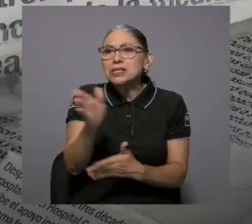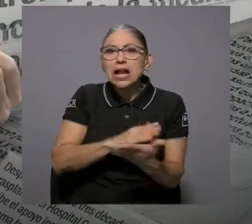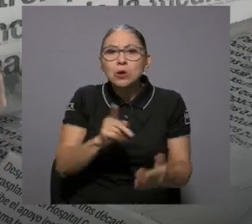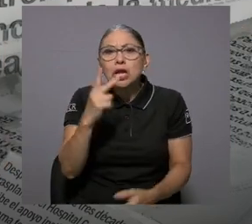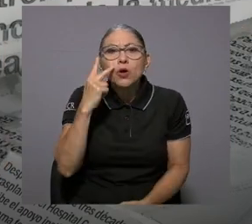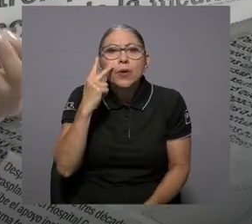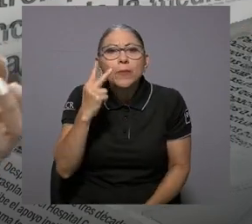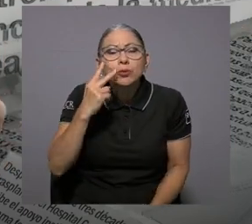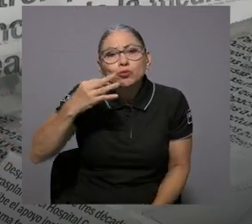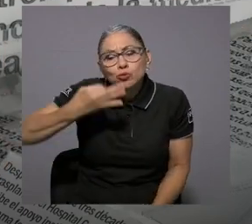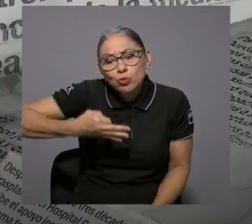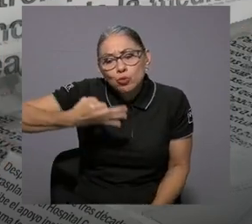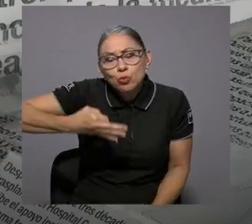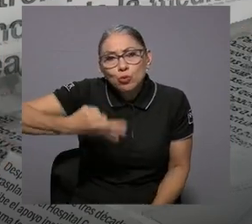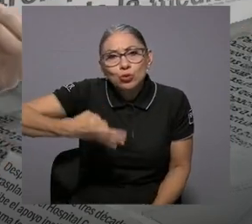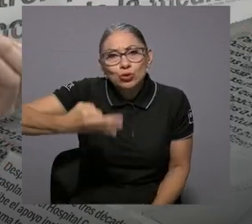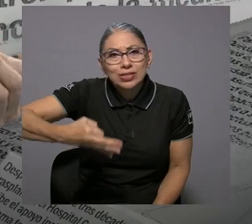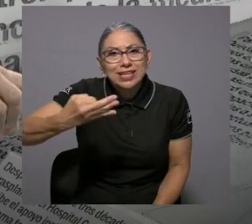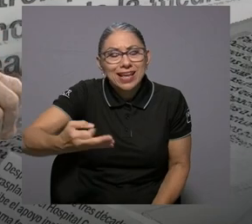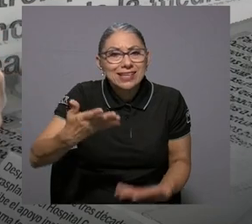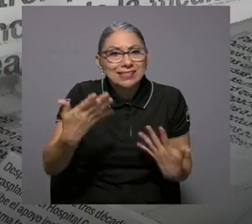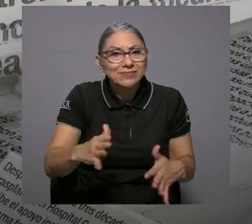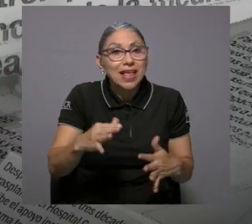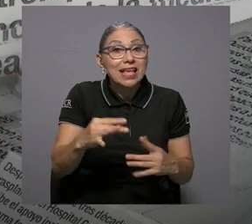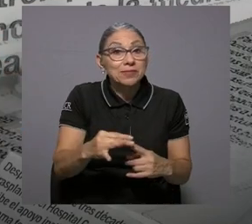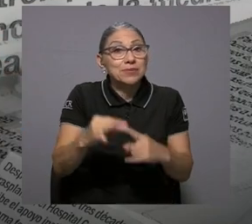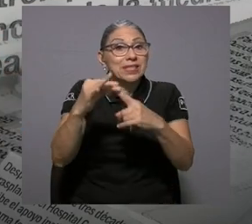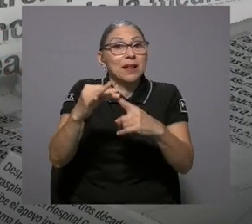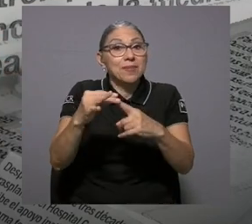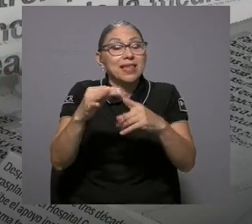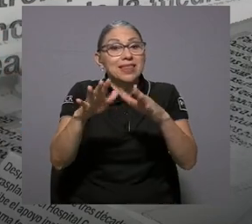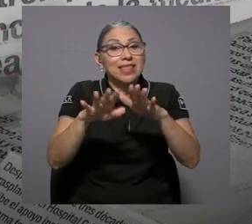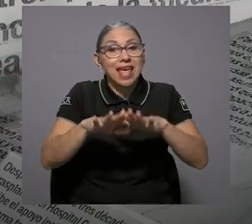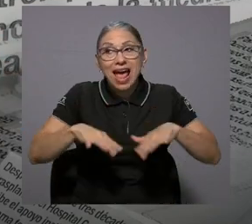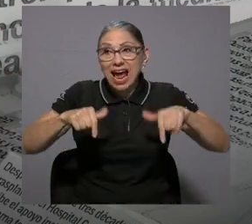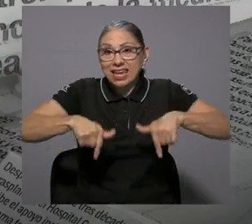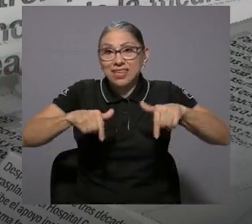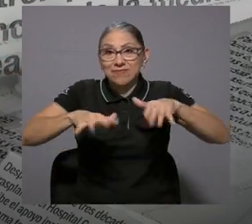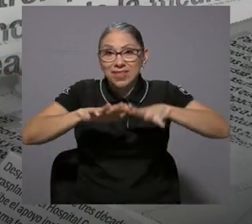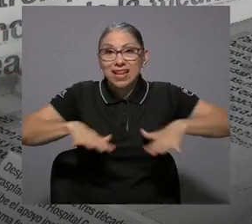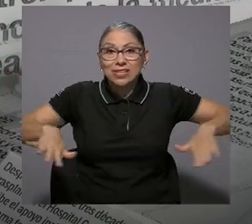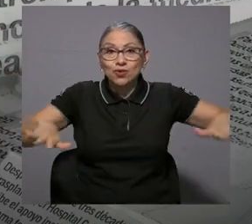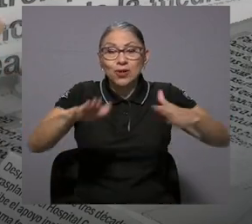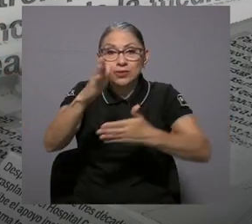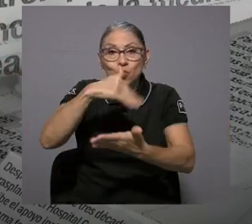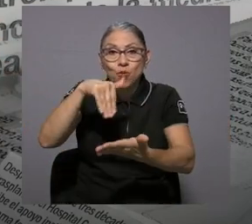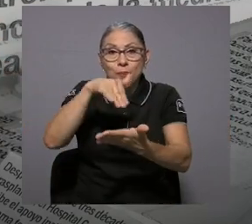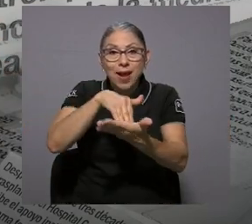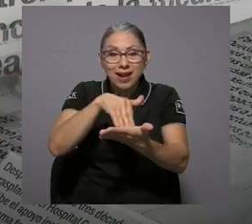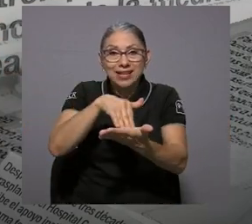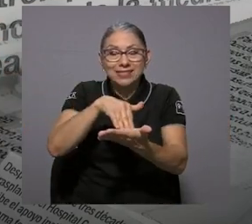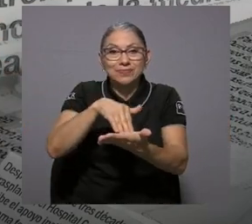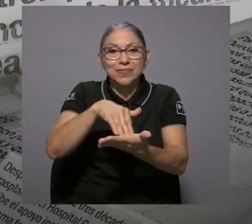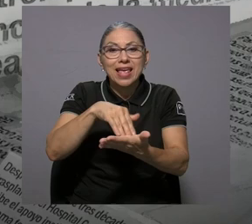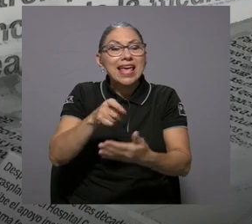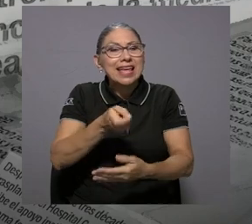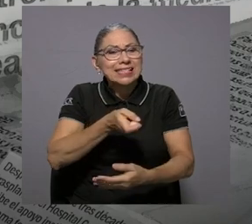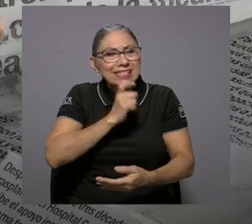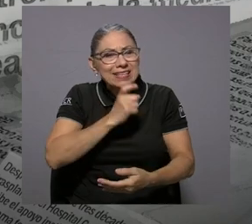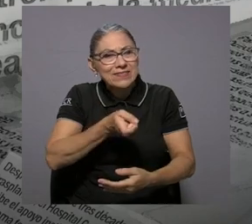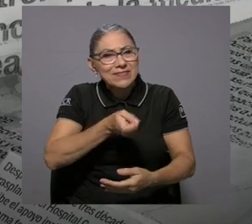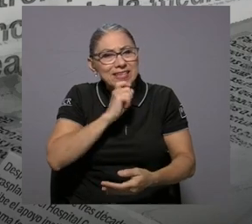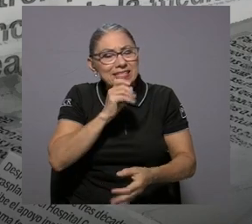al frente de nuestras, sobre todo en las zonas urbanas. Es difícil justificar, es